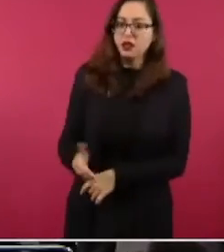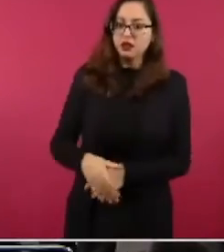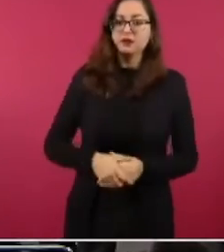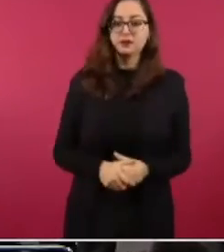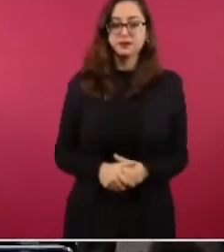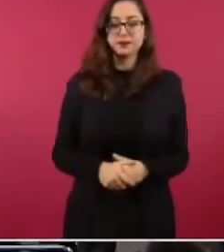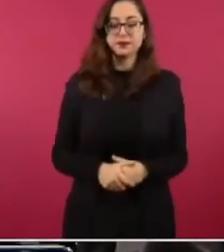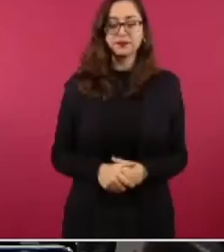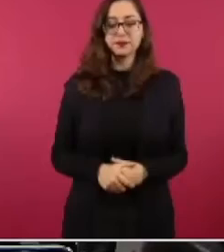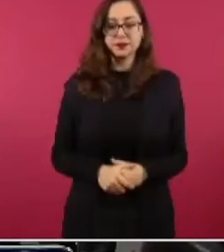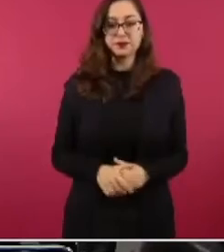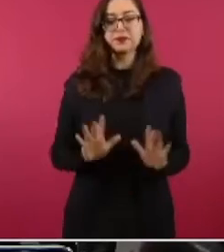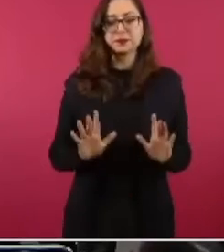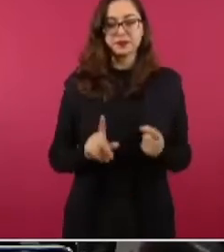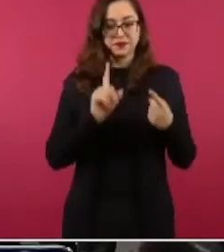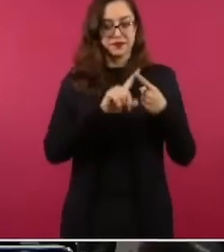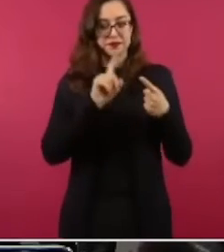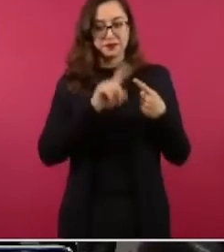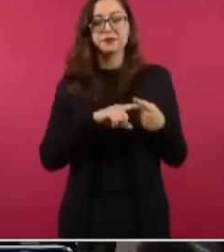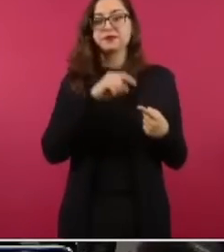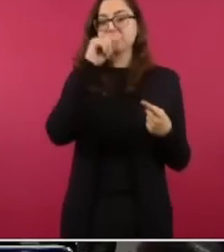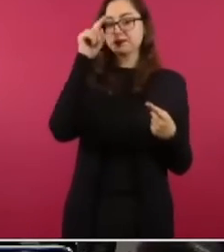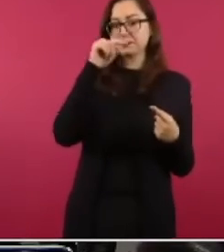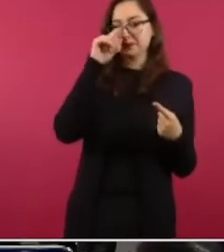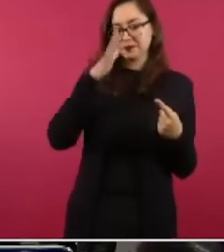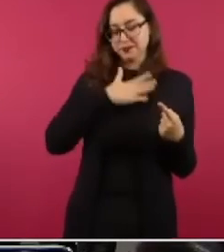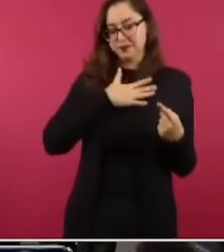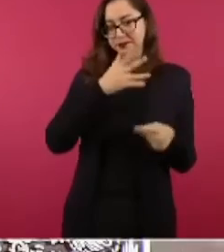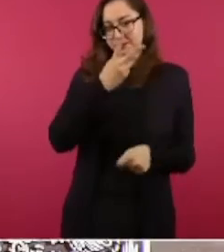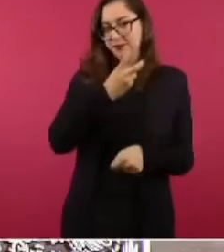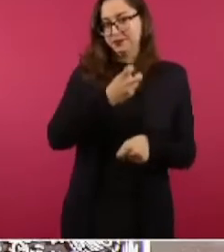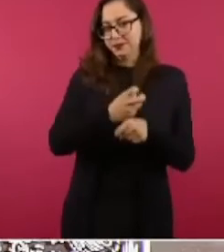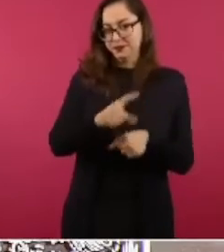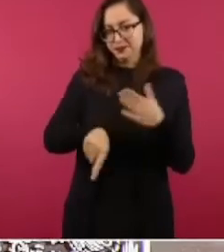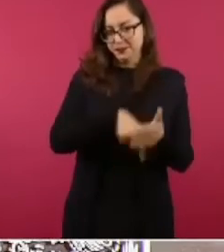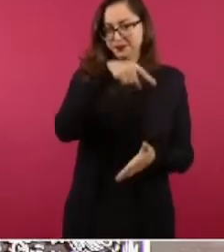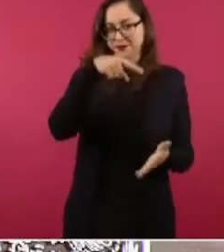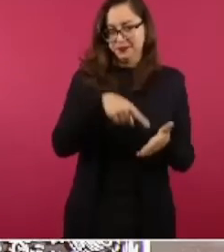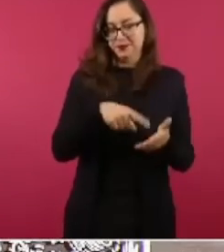Bueno, esa es una. La otra, ya para irnos,